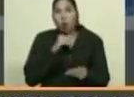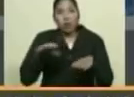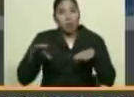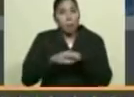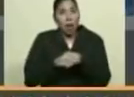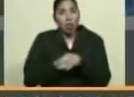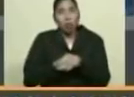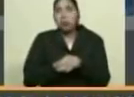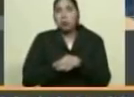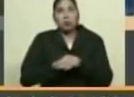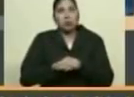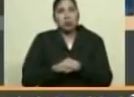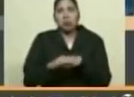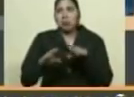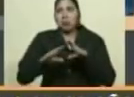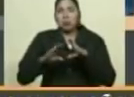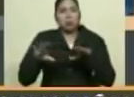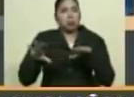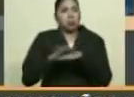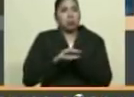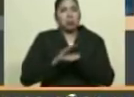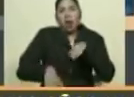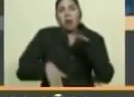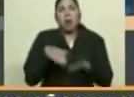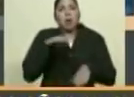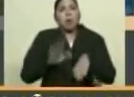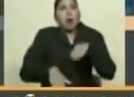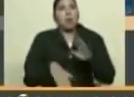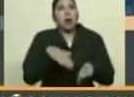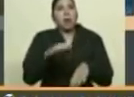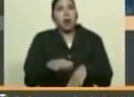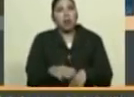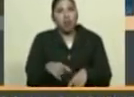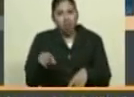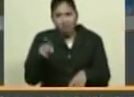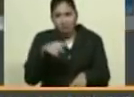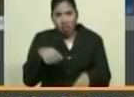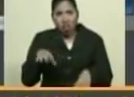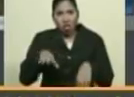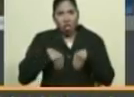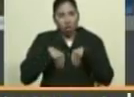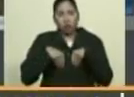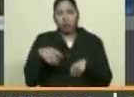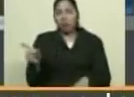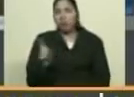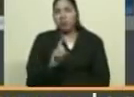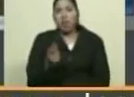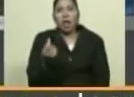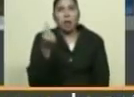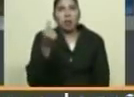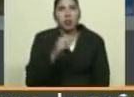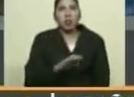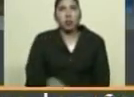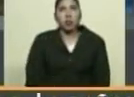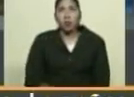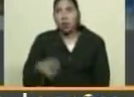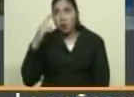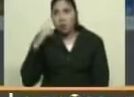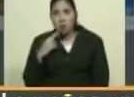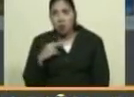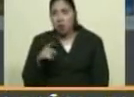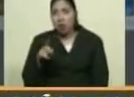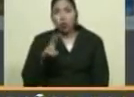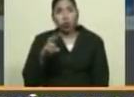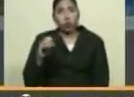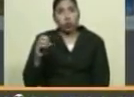Chávez, venía de la Academia Militar y allá lo conocimos nosotros en el año 85. Aquí está el comandante Rubén Ávila, que era